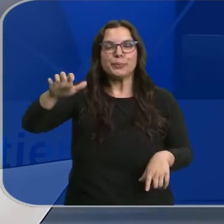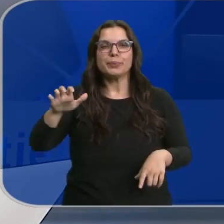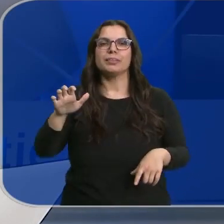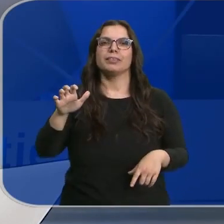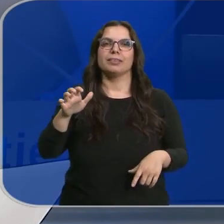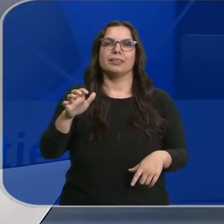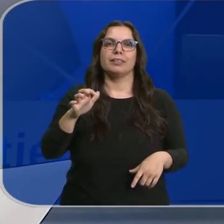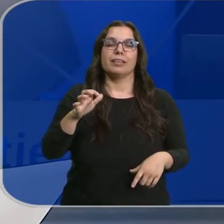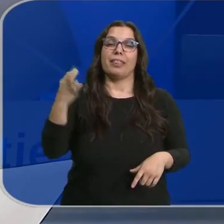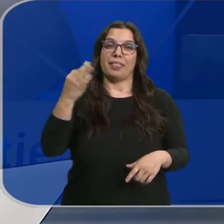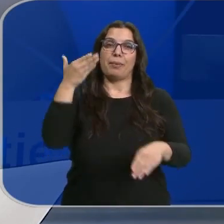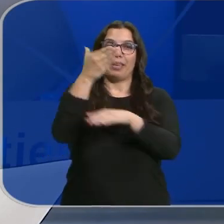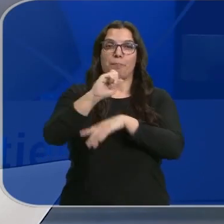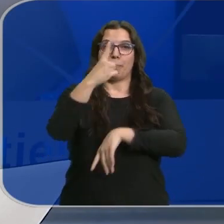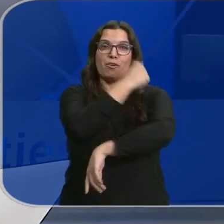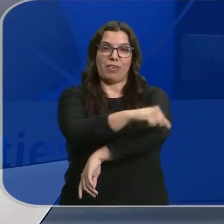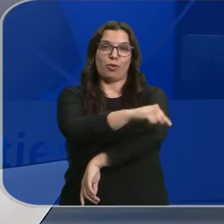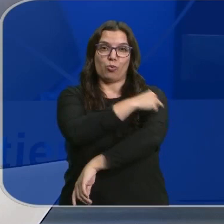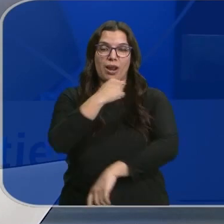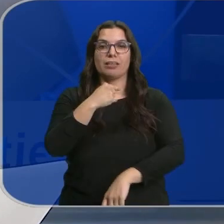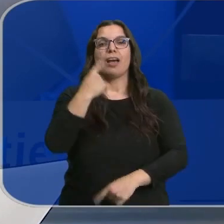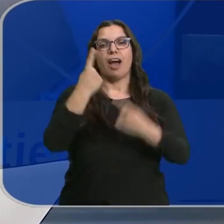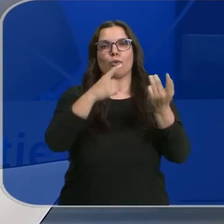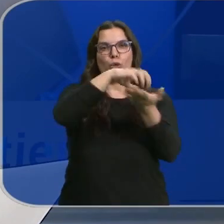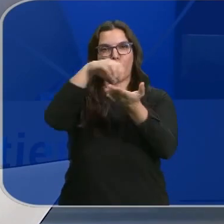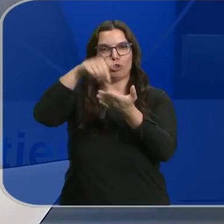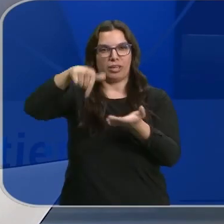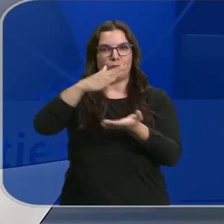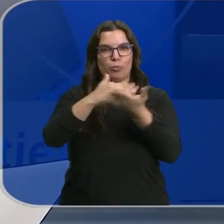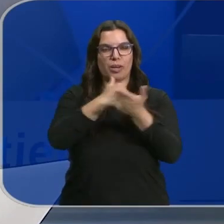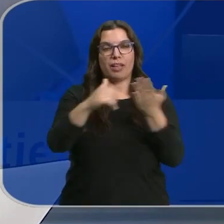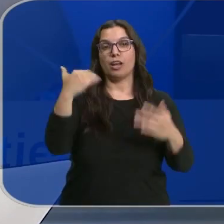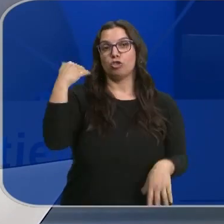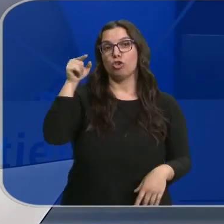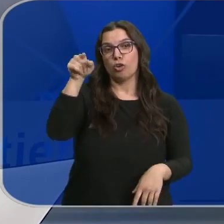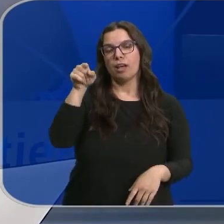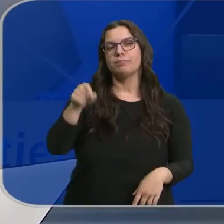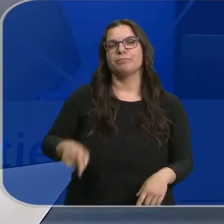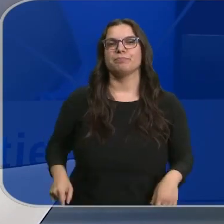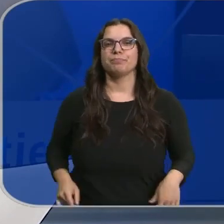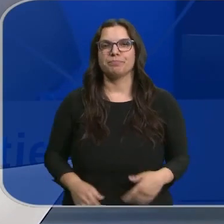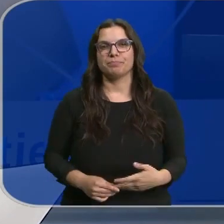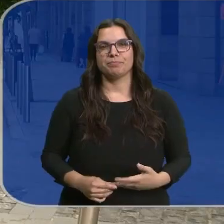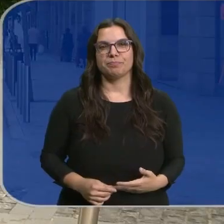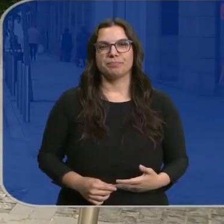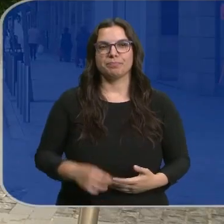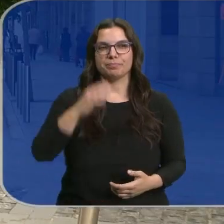cita con alguno de los centros de vacunación internacional que hay en nuestra comunidad. En Soria está Fernando Orte.